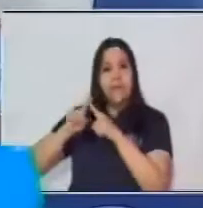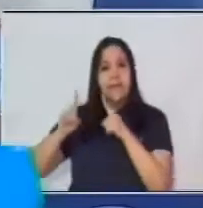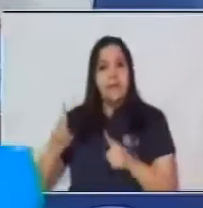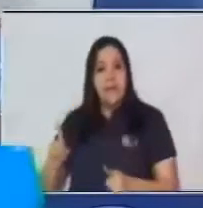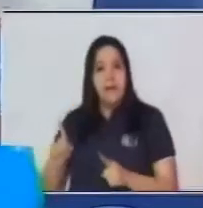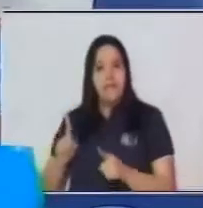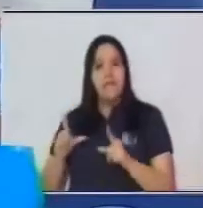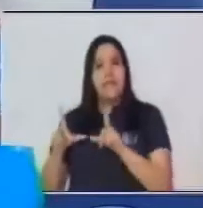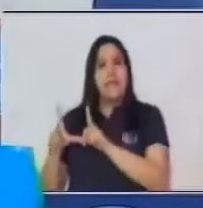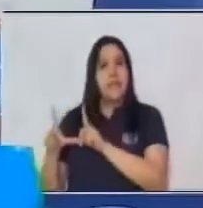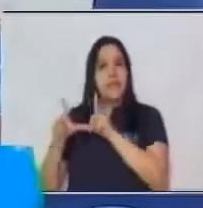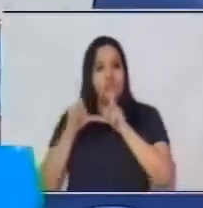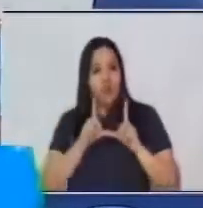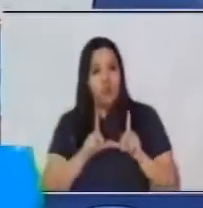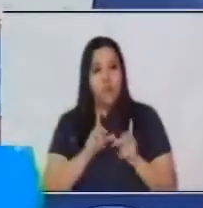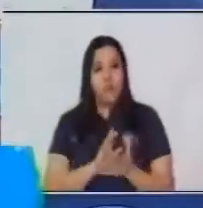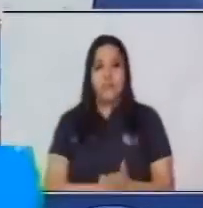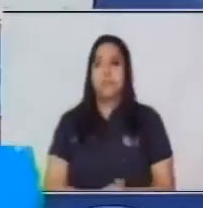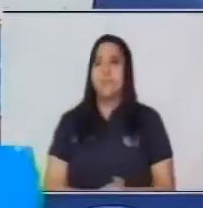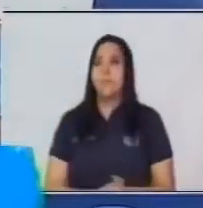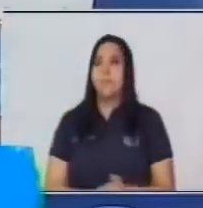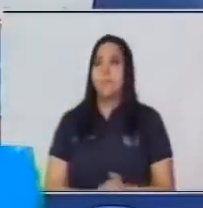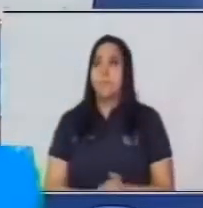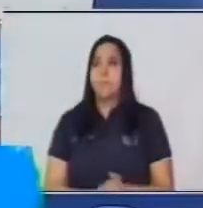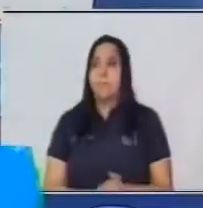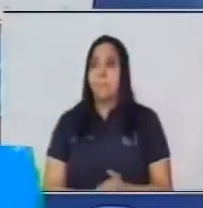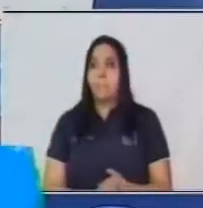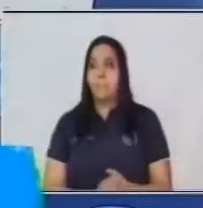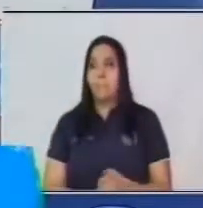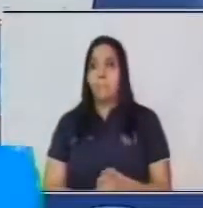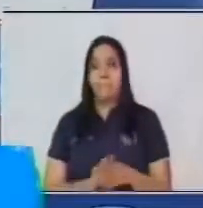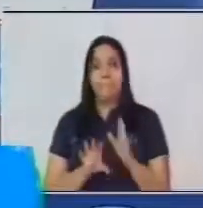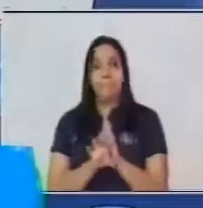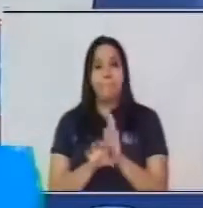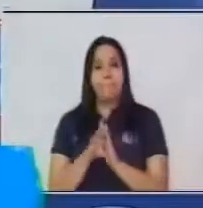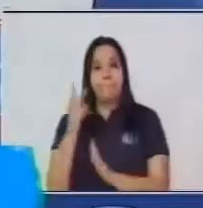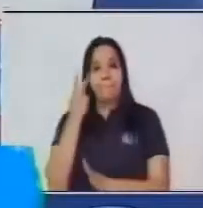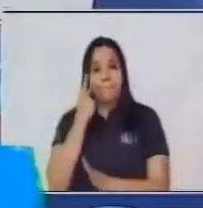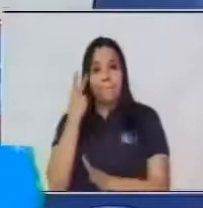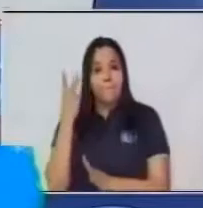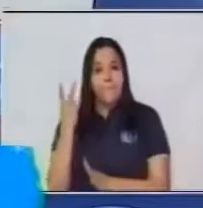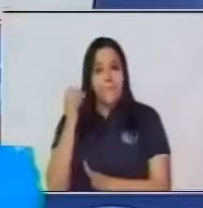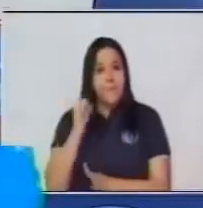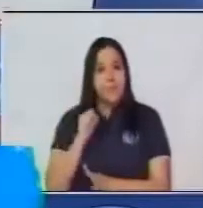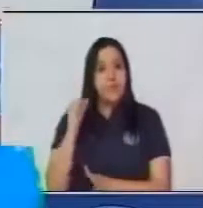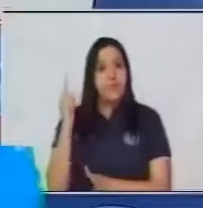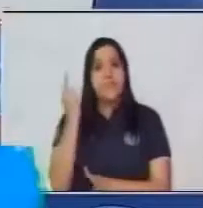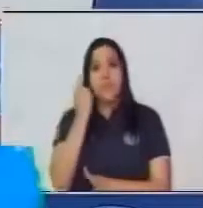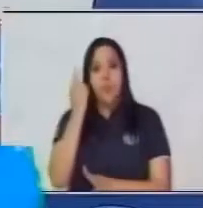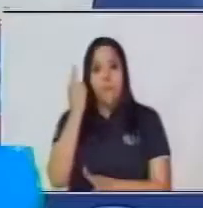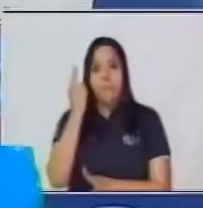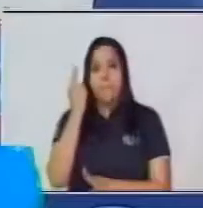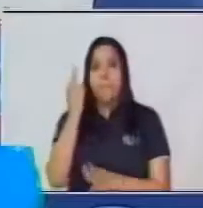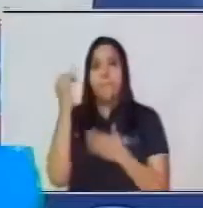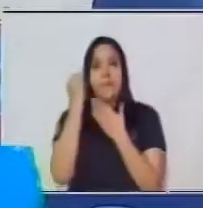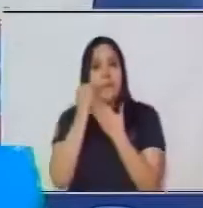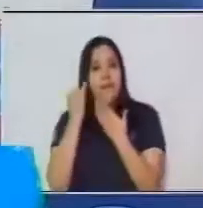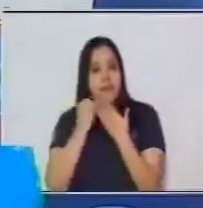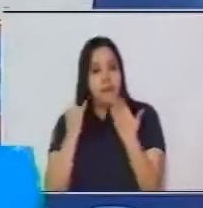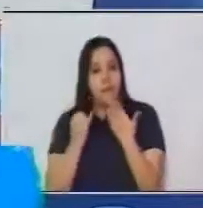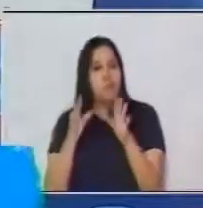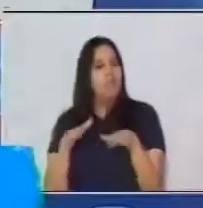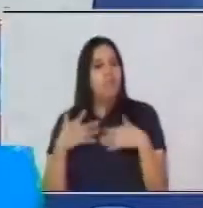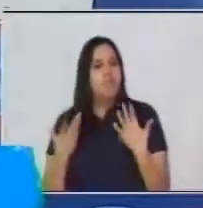también encuadres. Acá estamos hablando que estamos utilizando un primer plano. ¿Por qué? Porque estamos